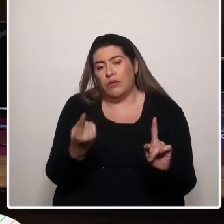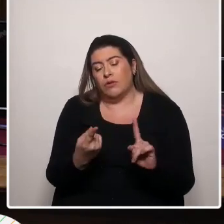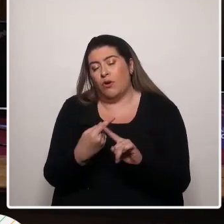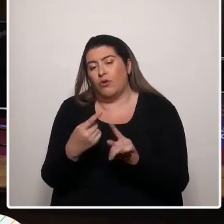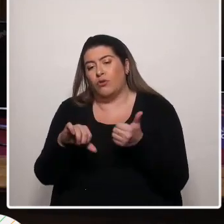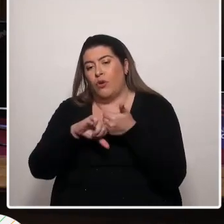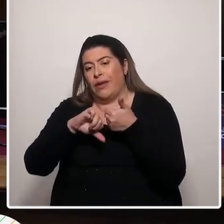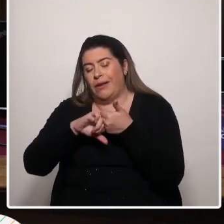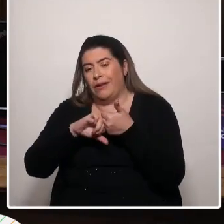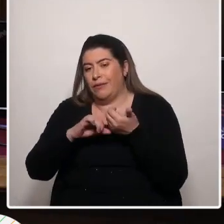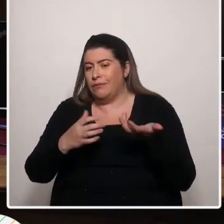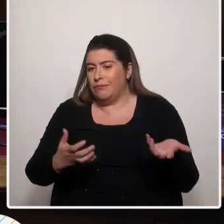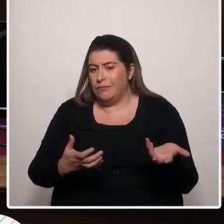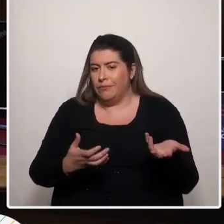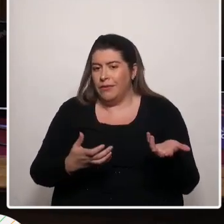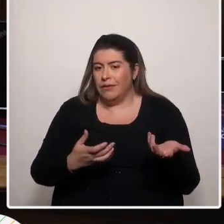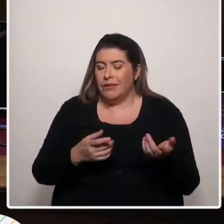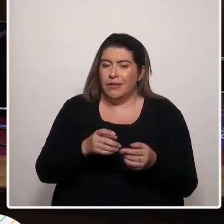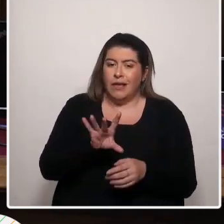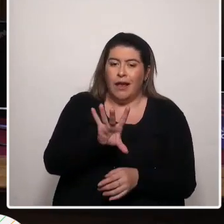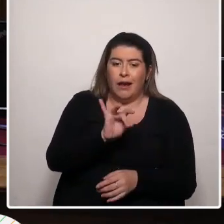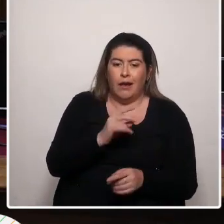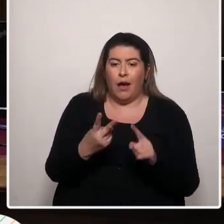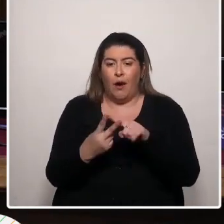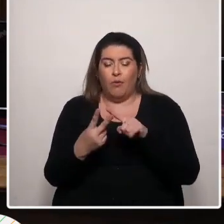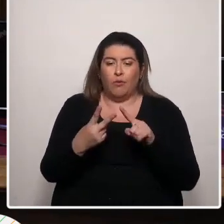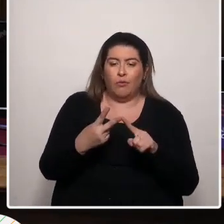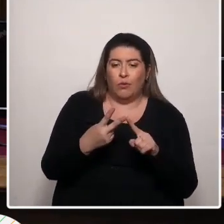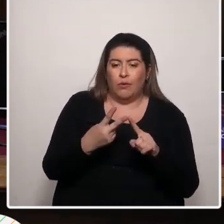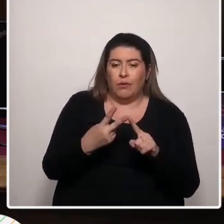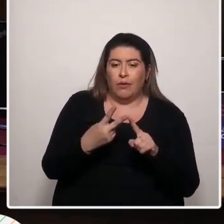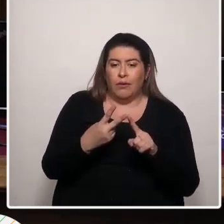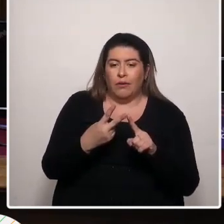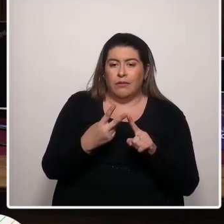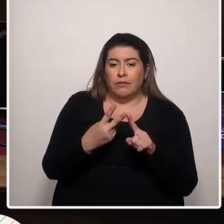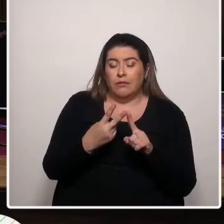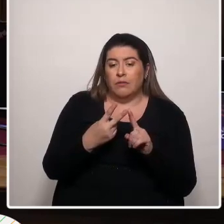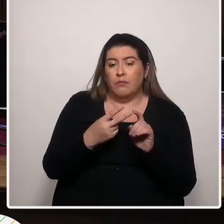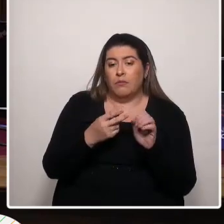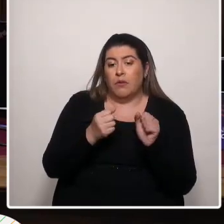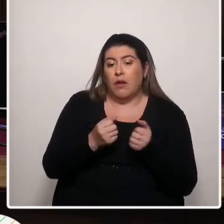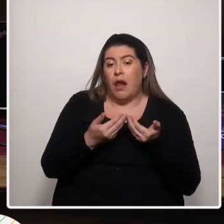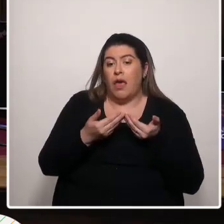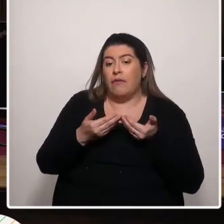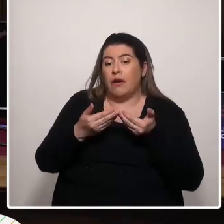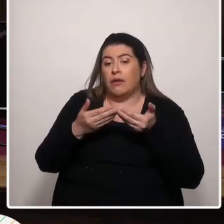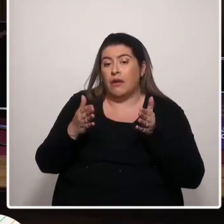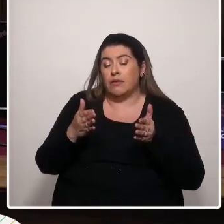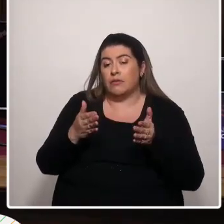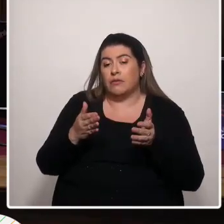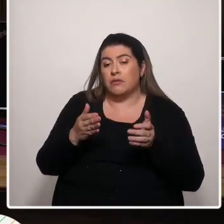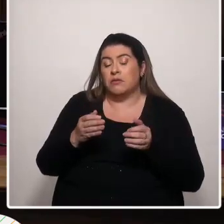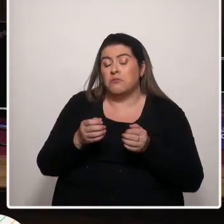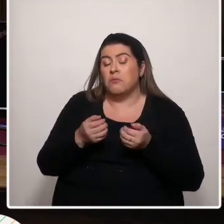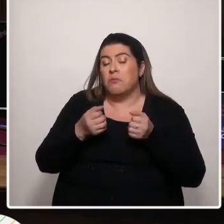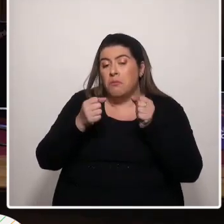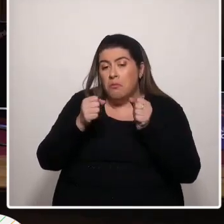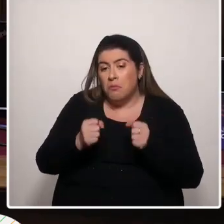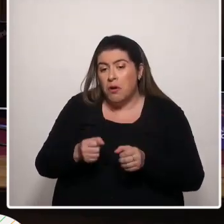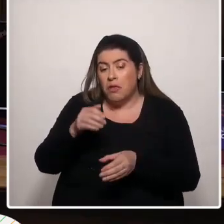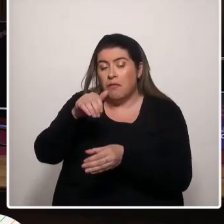Y si se elige a uno o una primero, después habrá libertad para votar por el segundo,